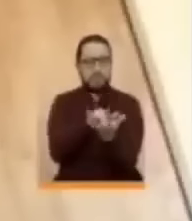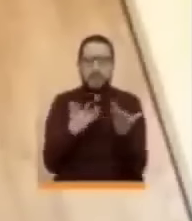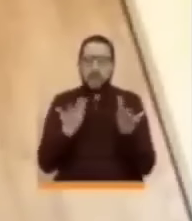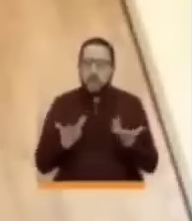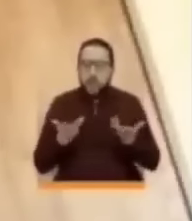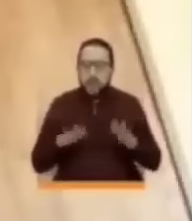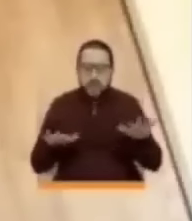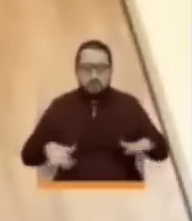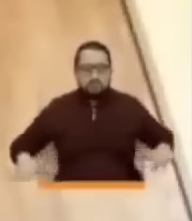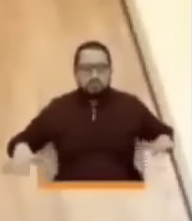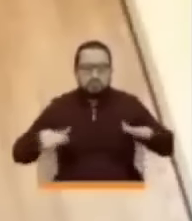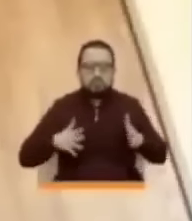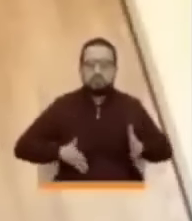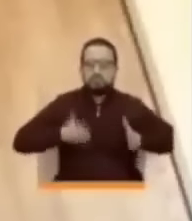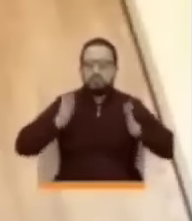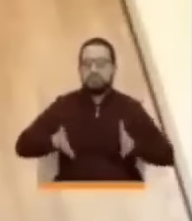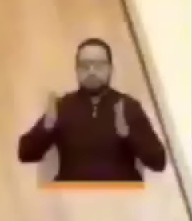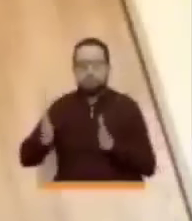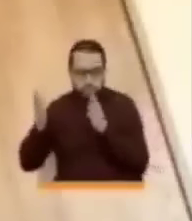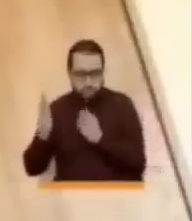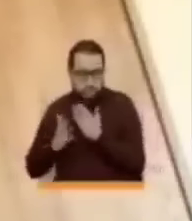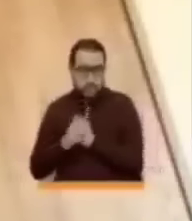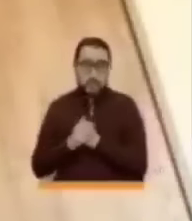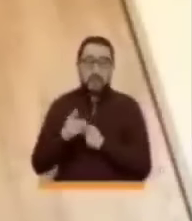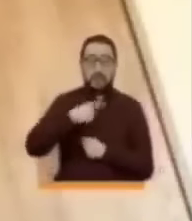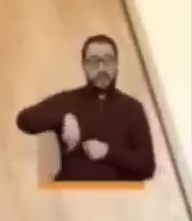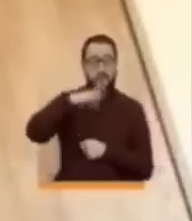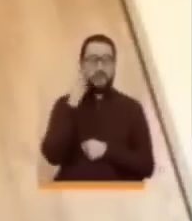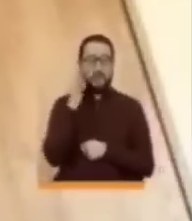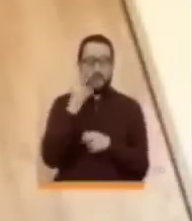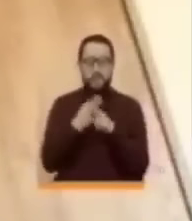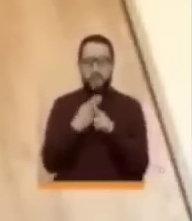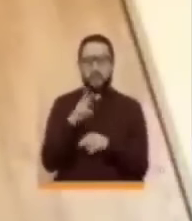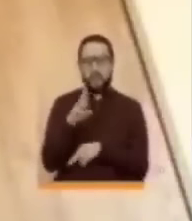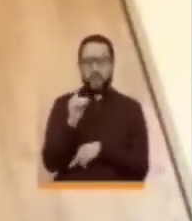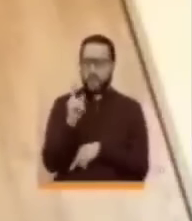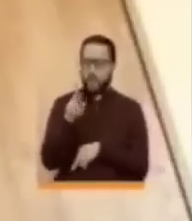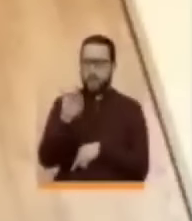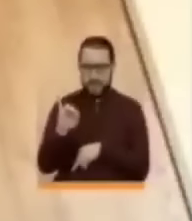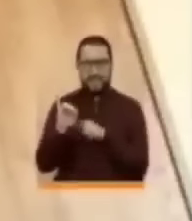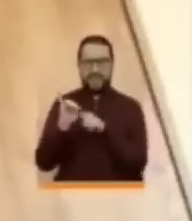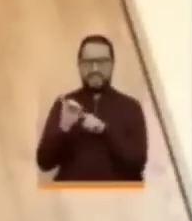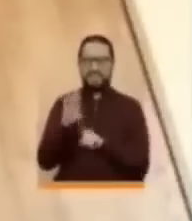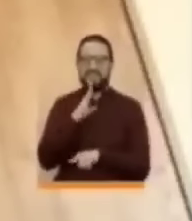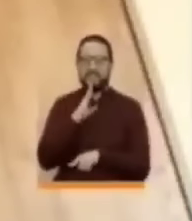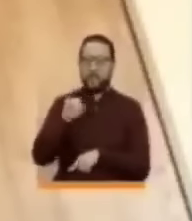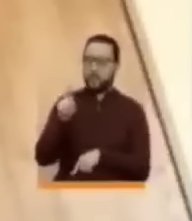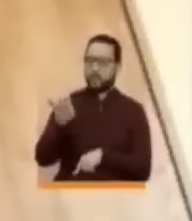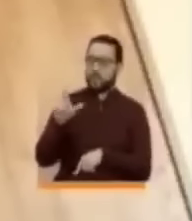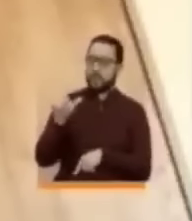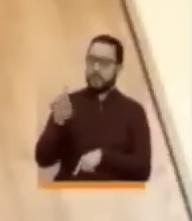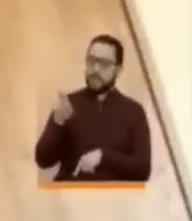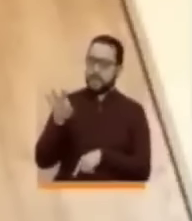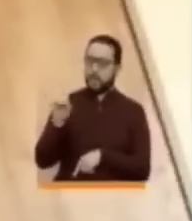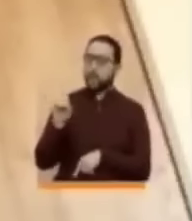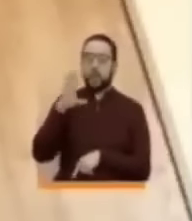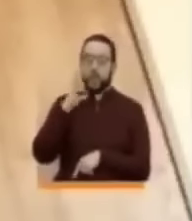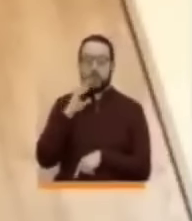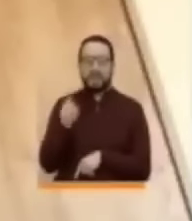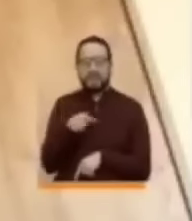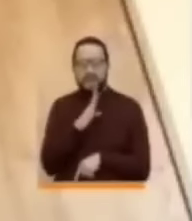las instalaciones los hombres conocidos con los alias de Rodrigo. Ese alias corresponde a Jorge Alberto Osorio Rojas, que es considerado